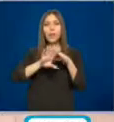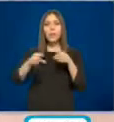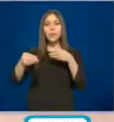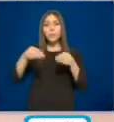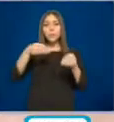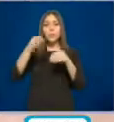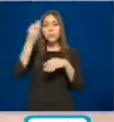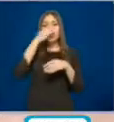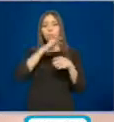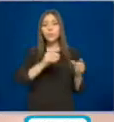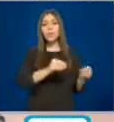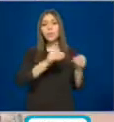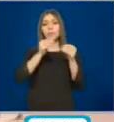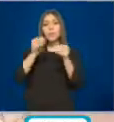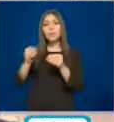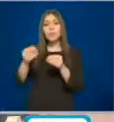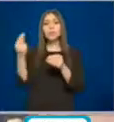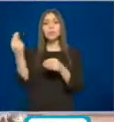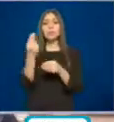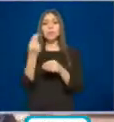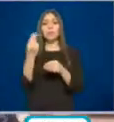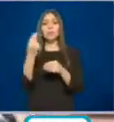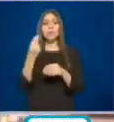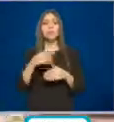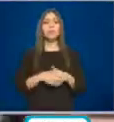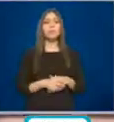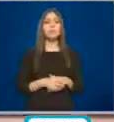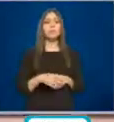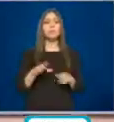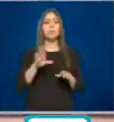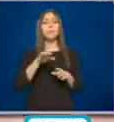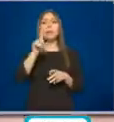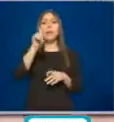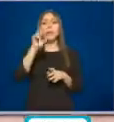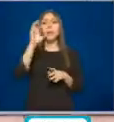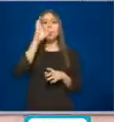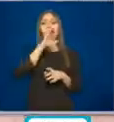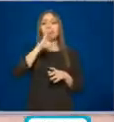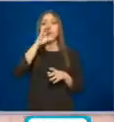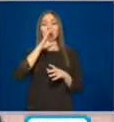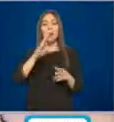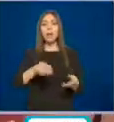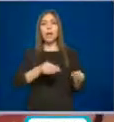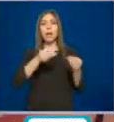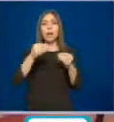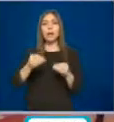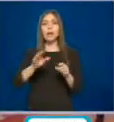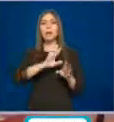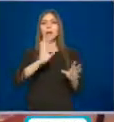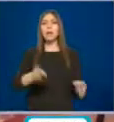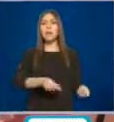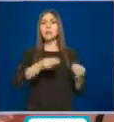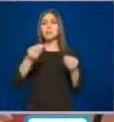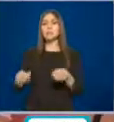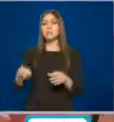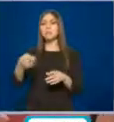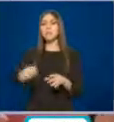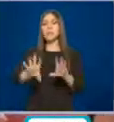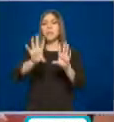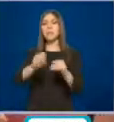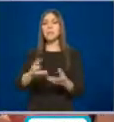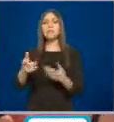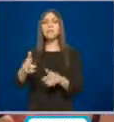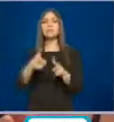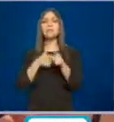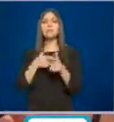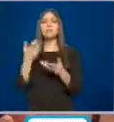que me ¿Qué puedes hacer necesitas? favor Agua el fría. bol? Sí. Claro. Vamos a cortar cocción. Si yo Ah. simplemente lo saco o lo dejo ahí, le apago y me voy,